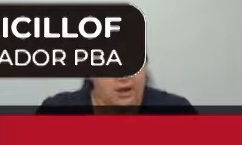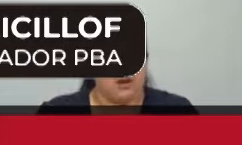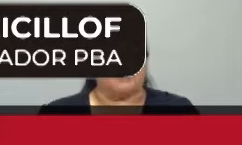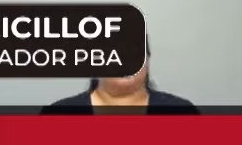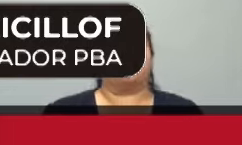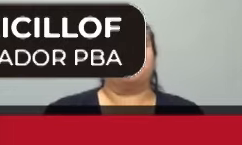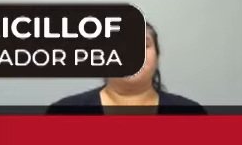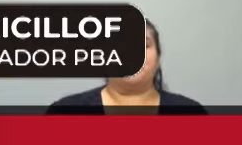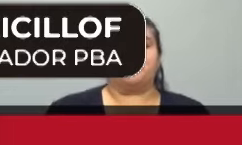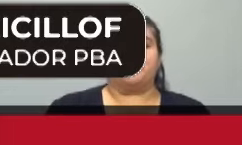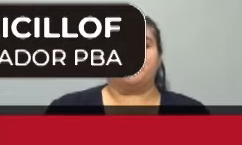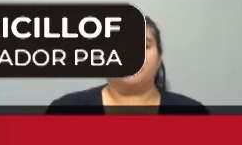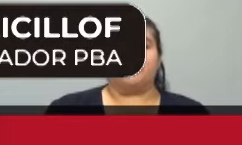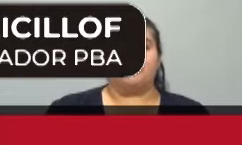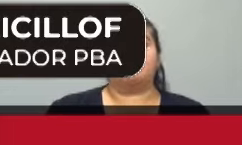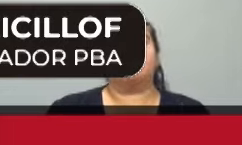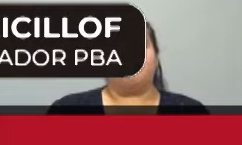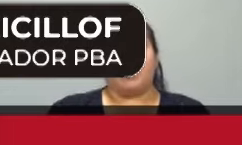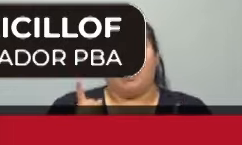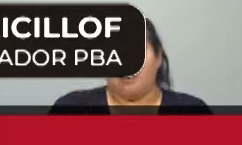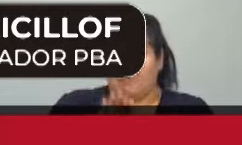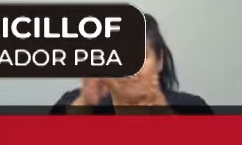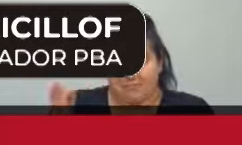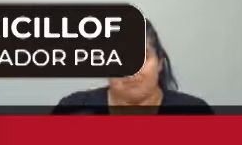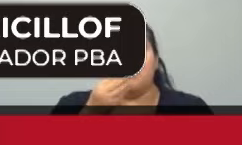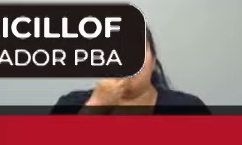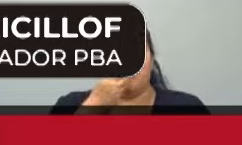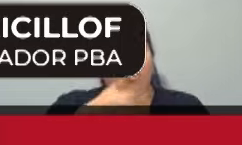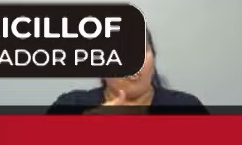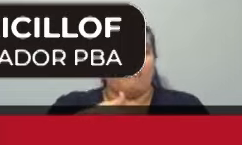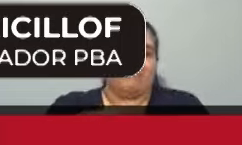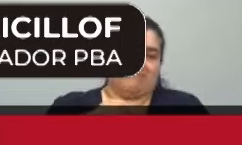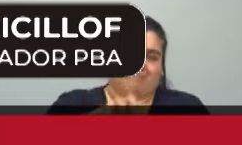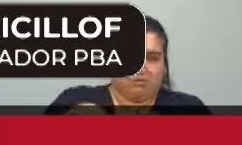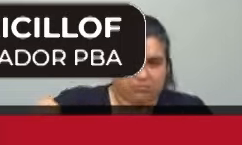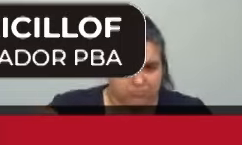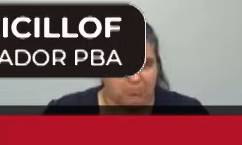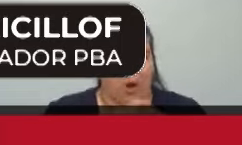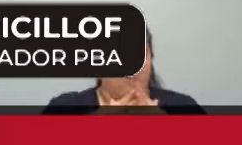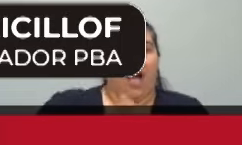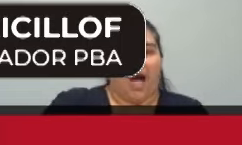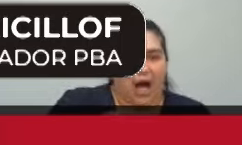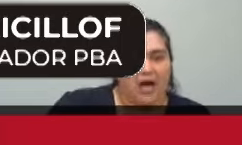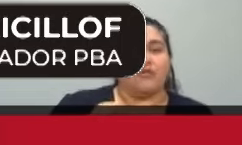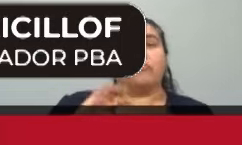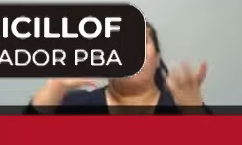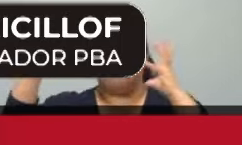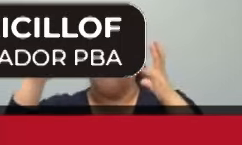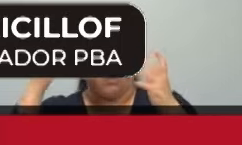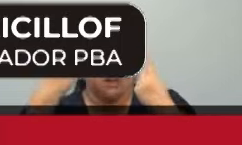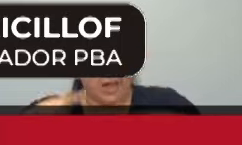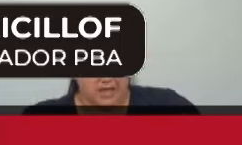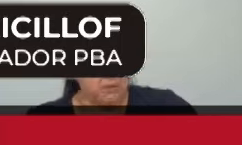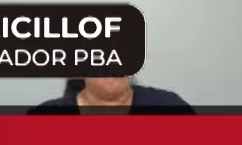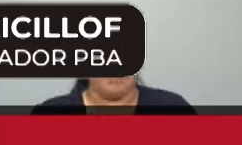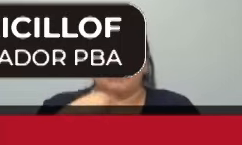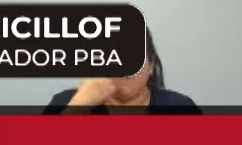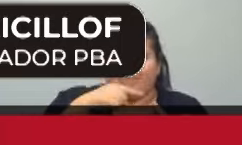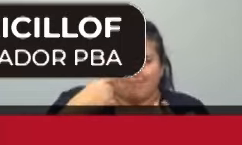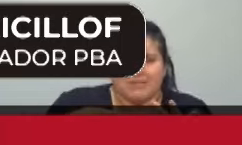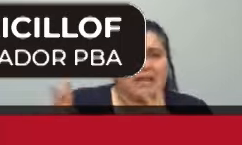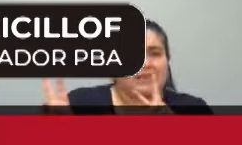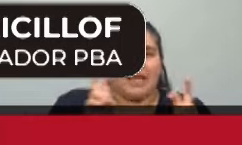los comedores escolares, con los comedores comunitarios, con la emergencia climática, todos compromisos que